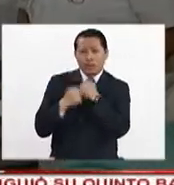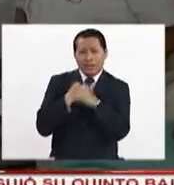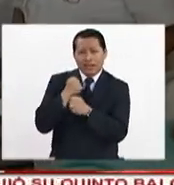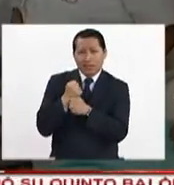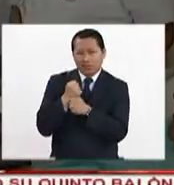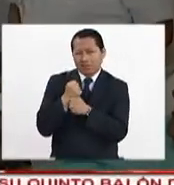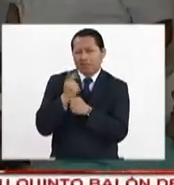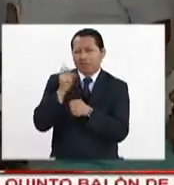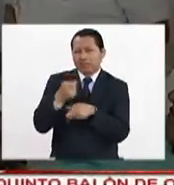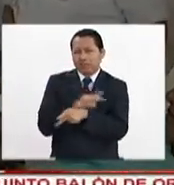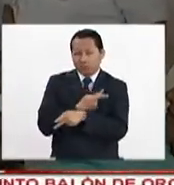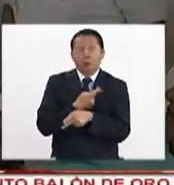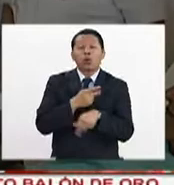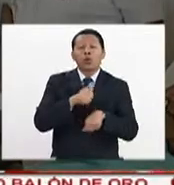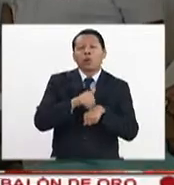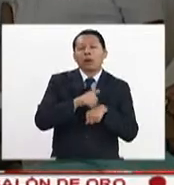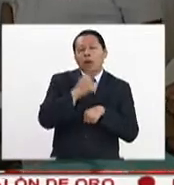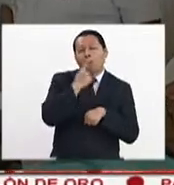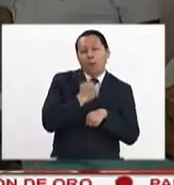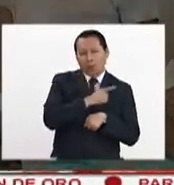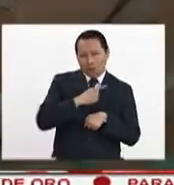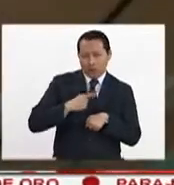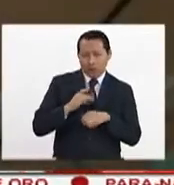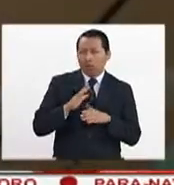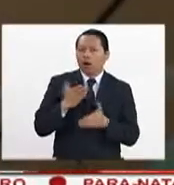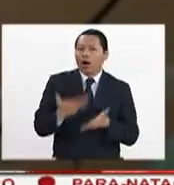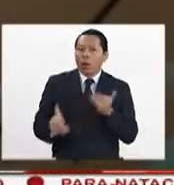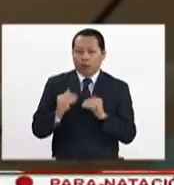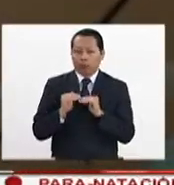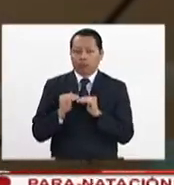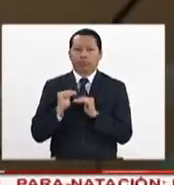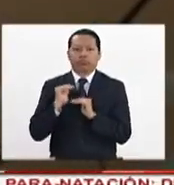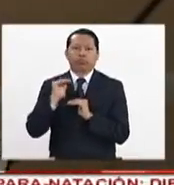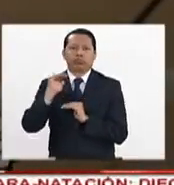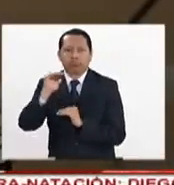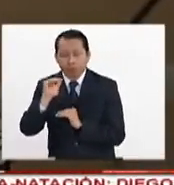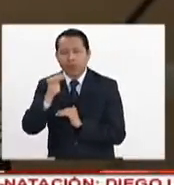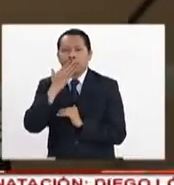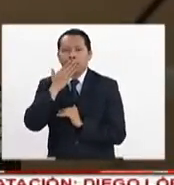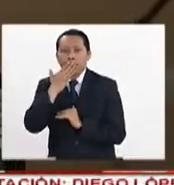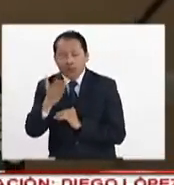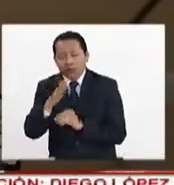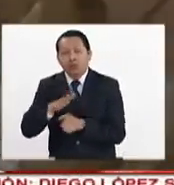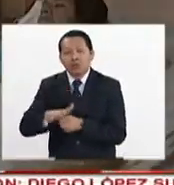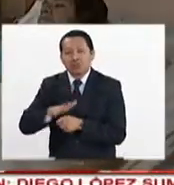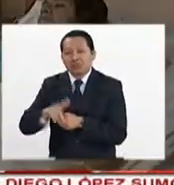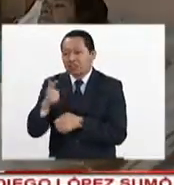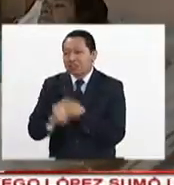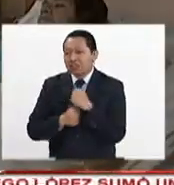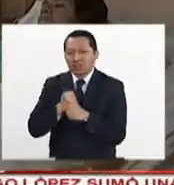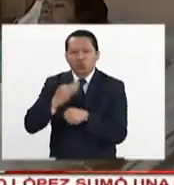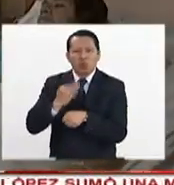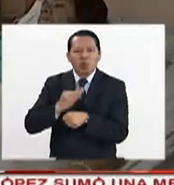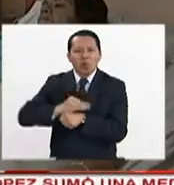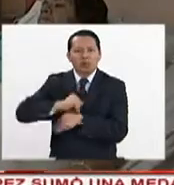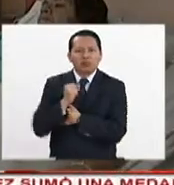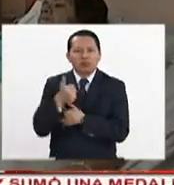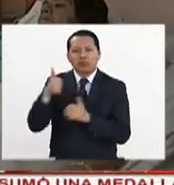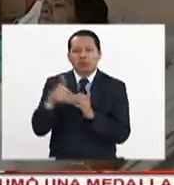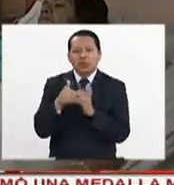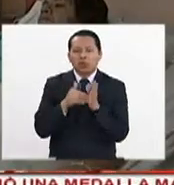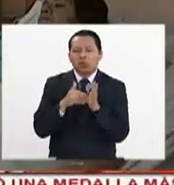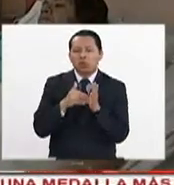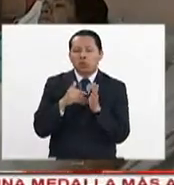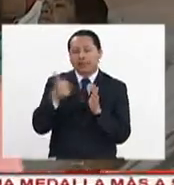números rojos a números negros y obtener un superávit financiero por primera vez en muchos años de superior a los 6.400